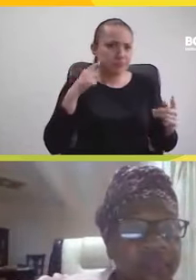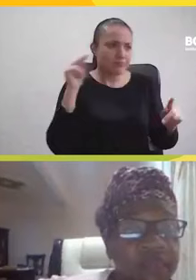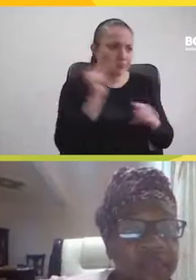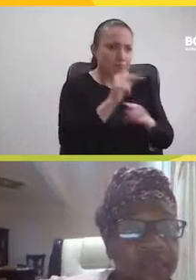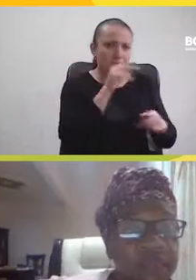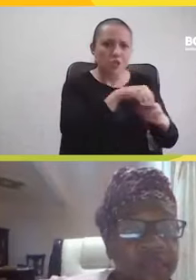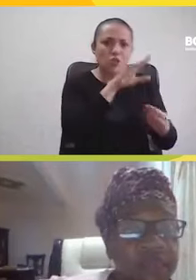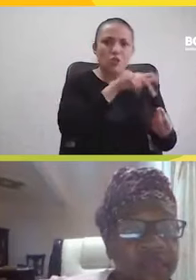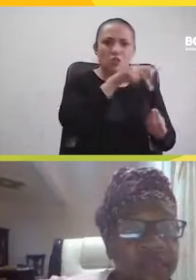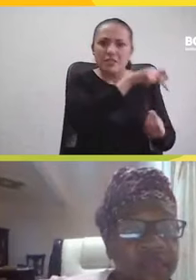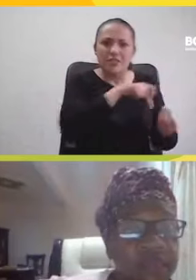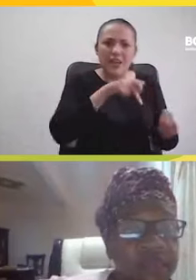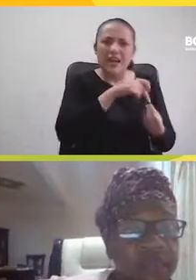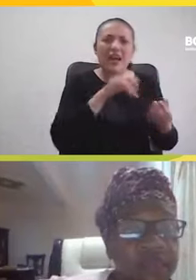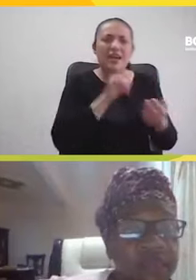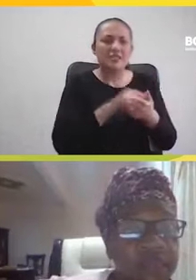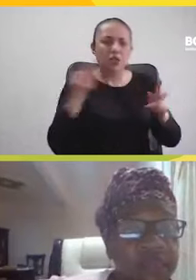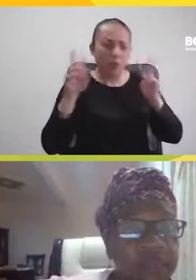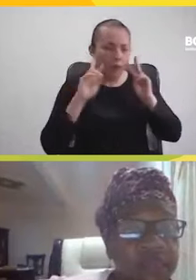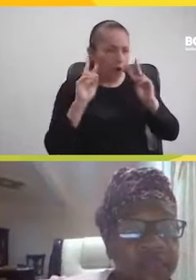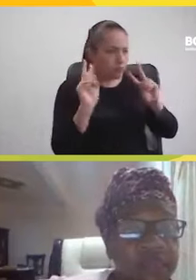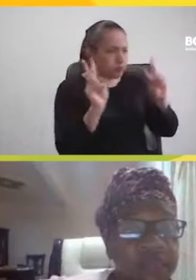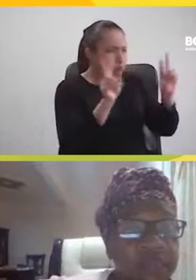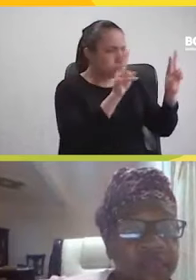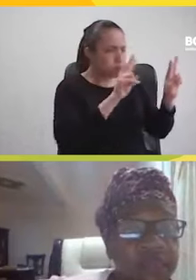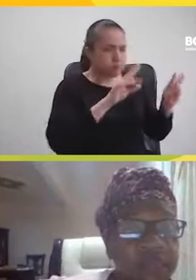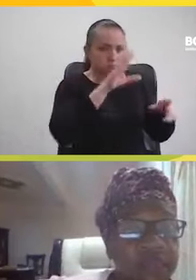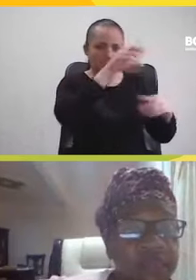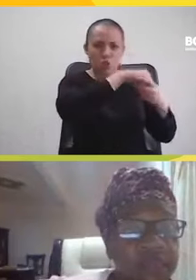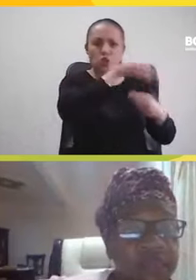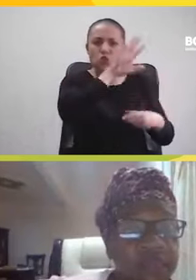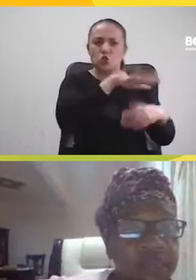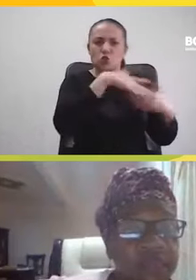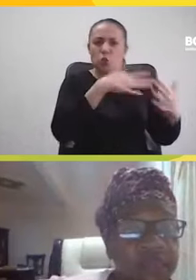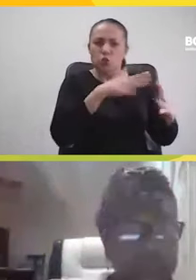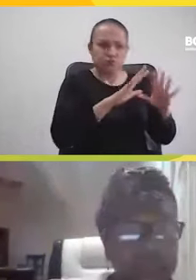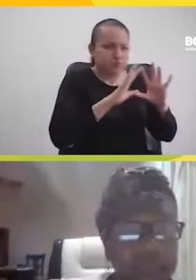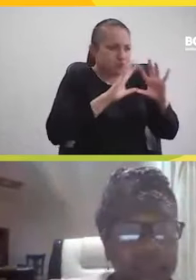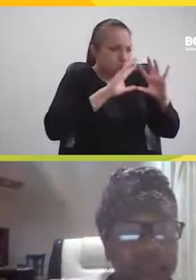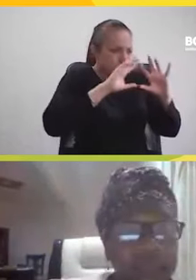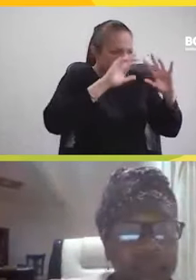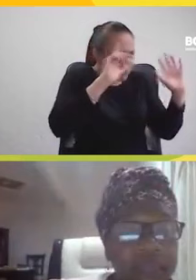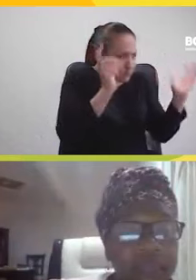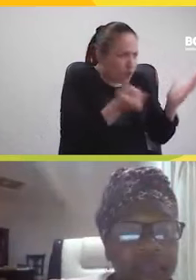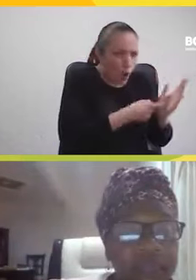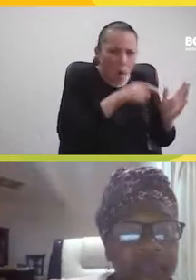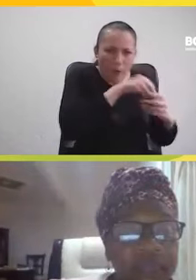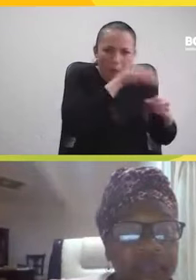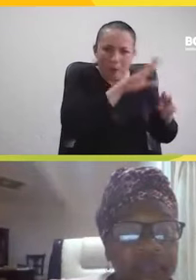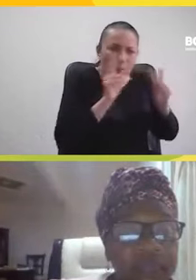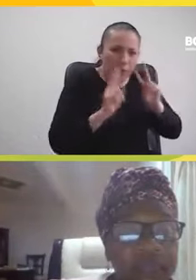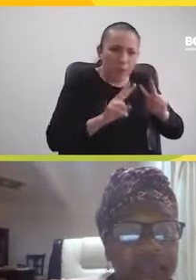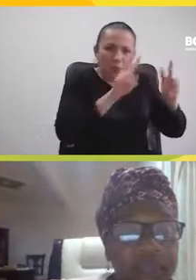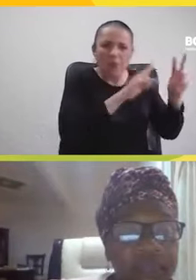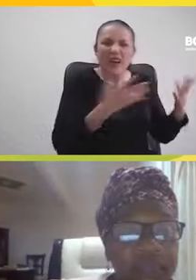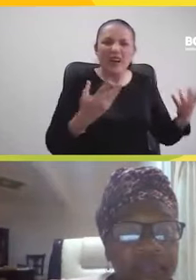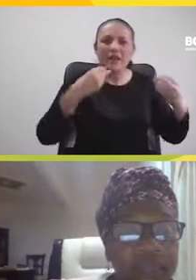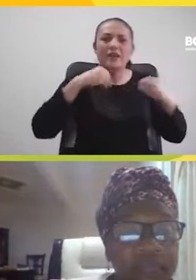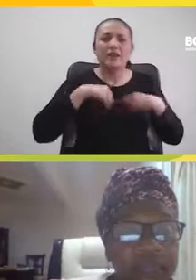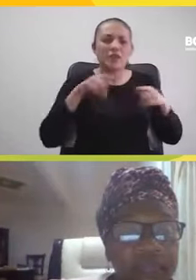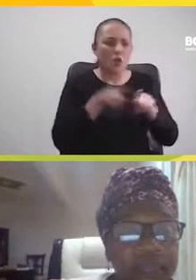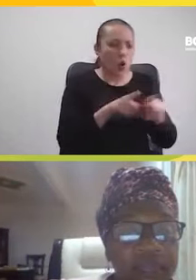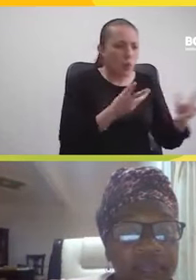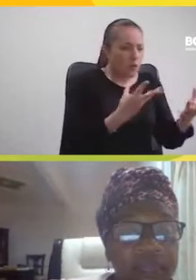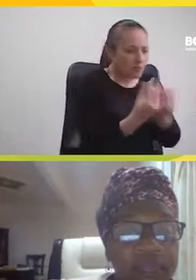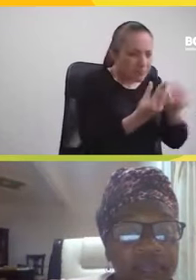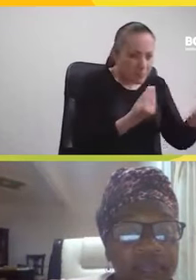Si toda esa cosmovisión mortuoria, toda esa cosmovisión de lo que son nuestros cuadros,